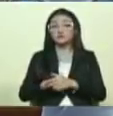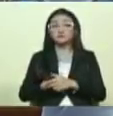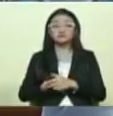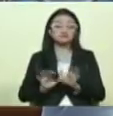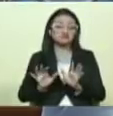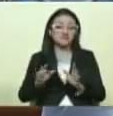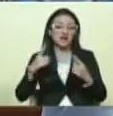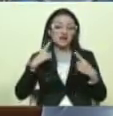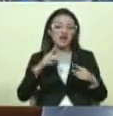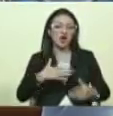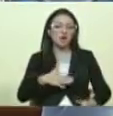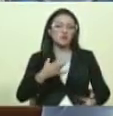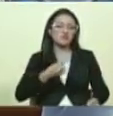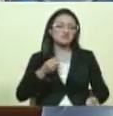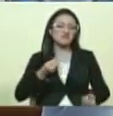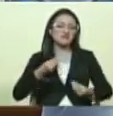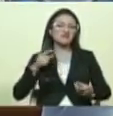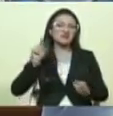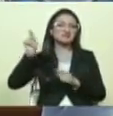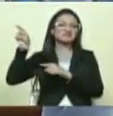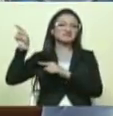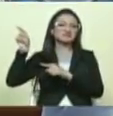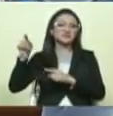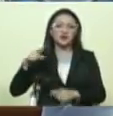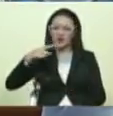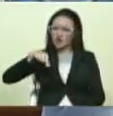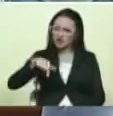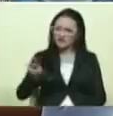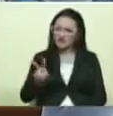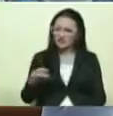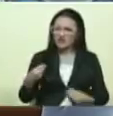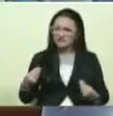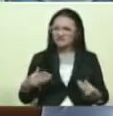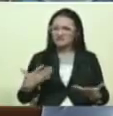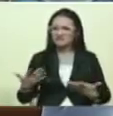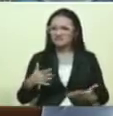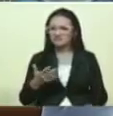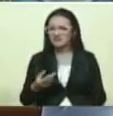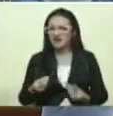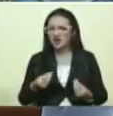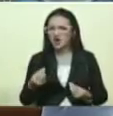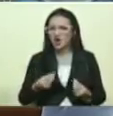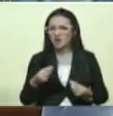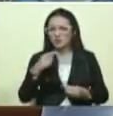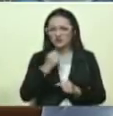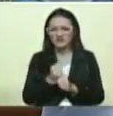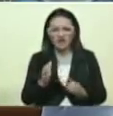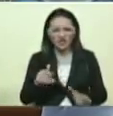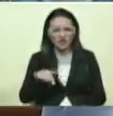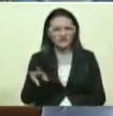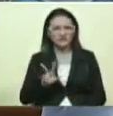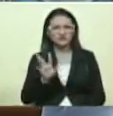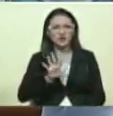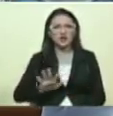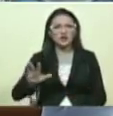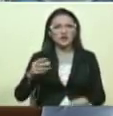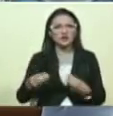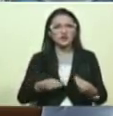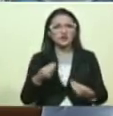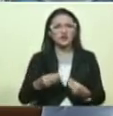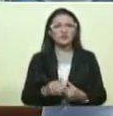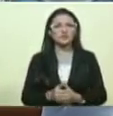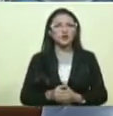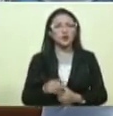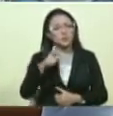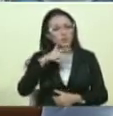vivir cómodamente allá. ¿Y cómo quedamos nosotros como venezolanos? ¿Cómo queda la clase trabajadora venezolana? ¿Cómo queda el